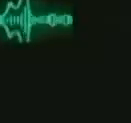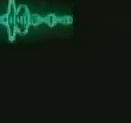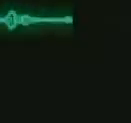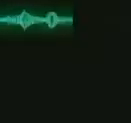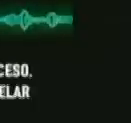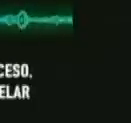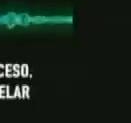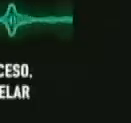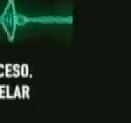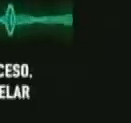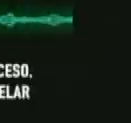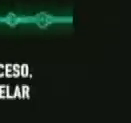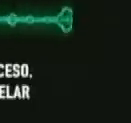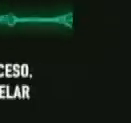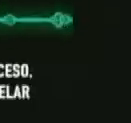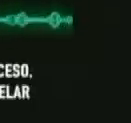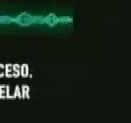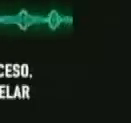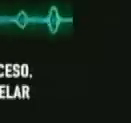dólares?